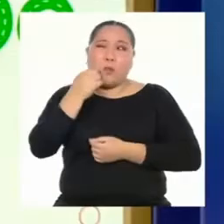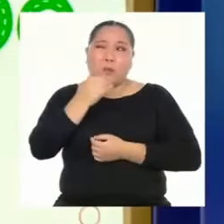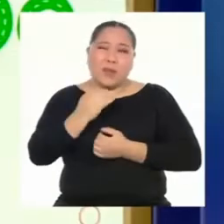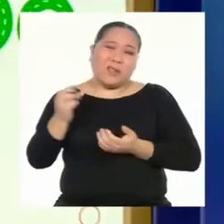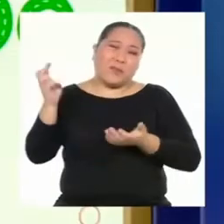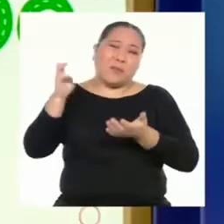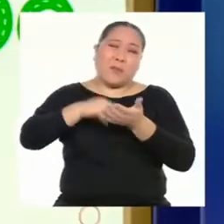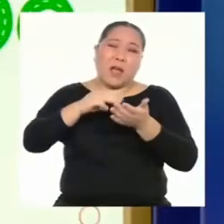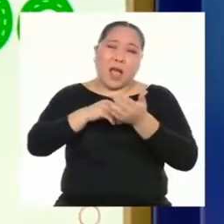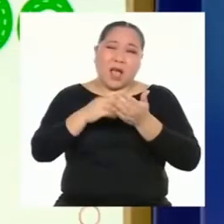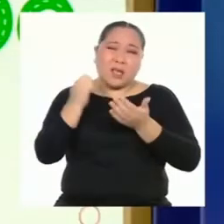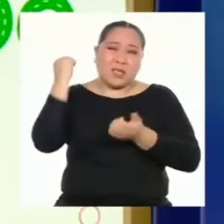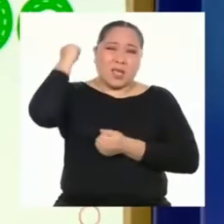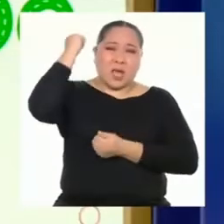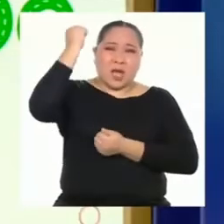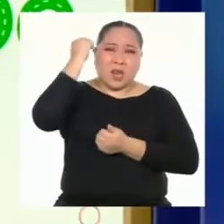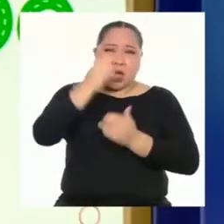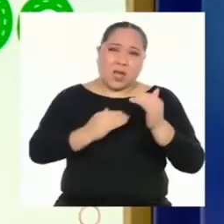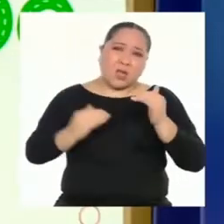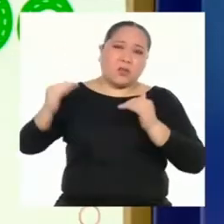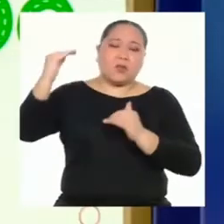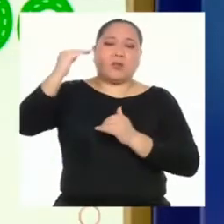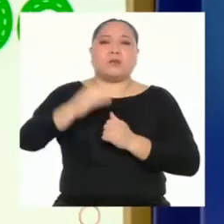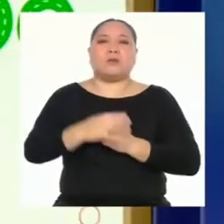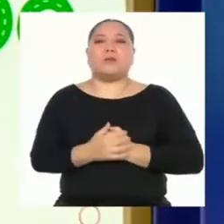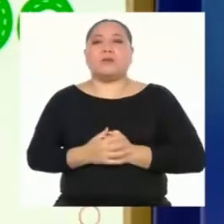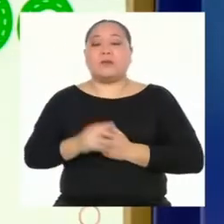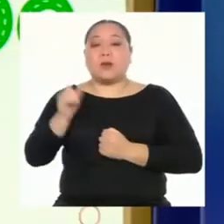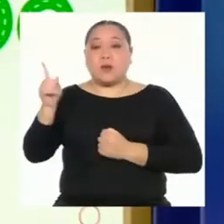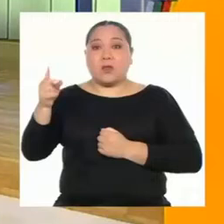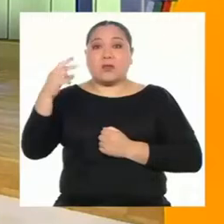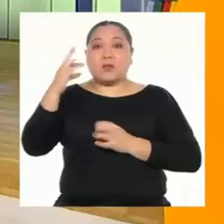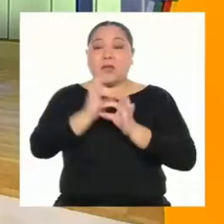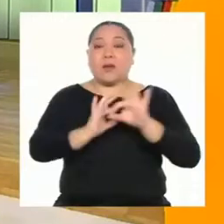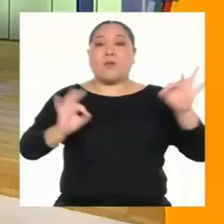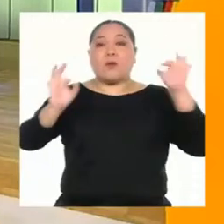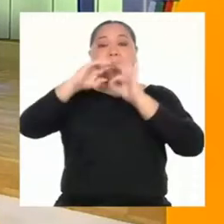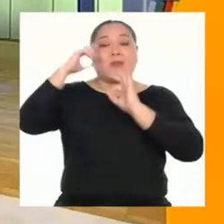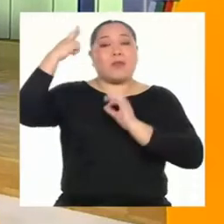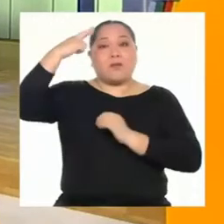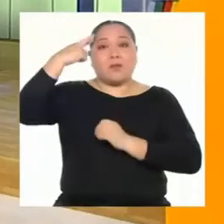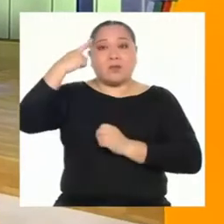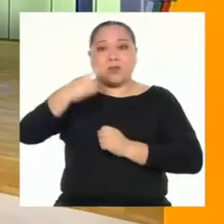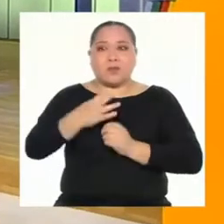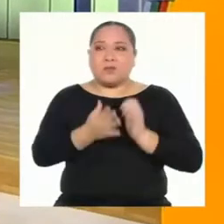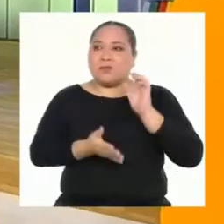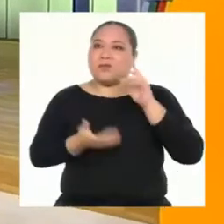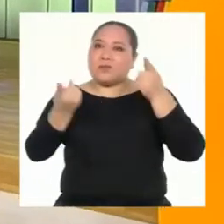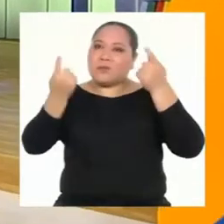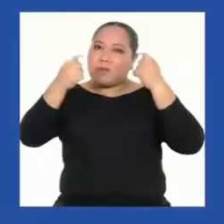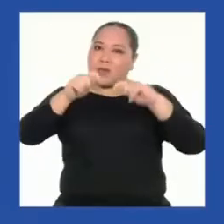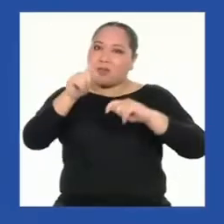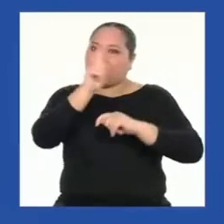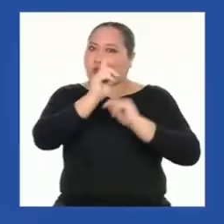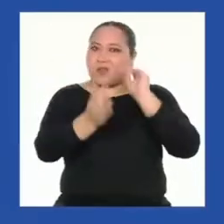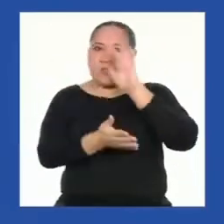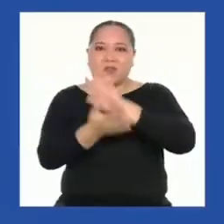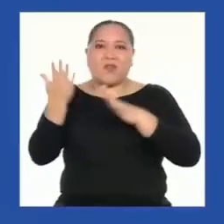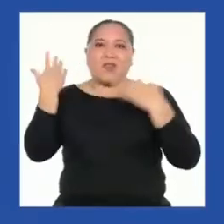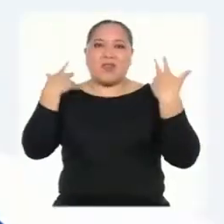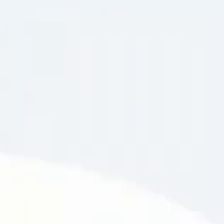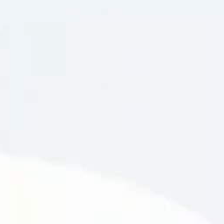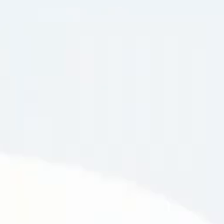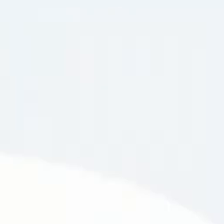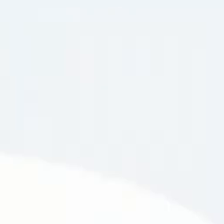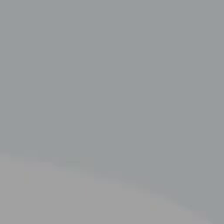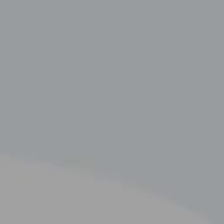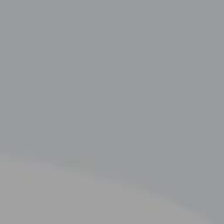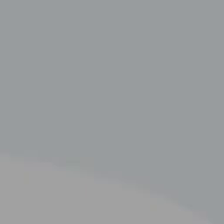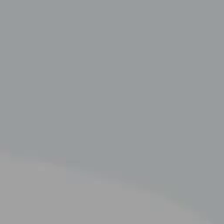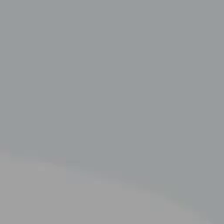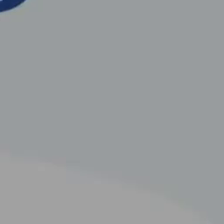mujeres. Con esa importante reflexión vamos a una pausa. No se vayan, que ya volvemos.